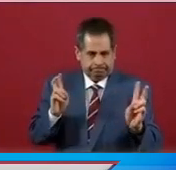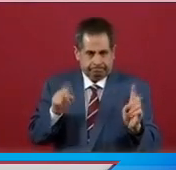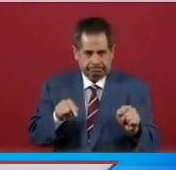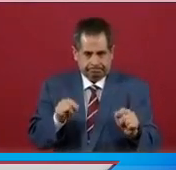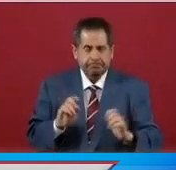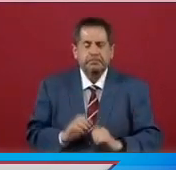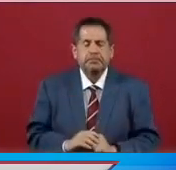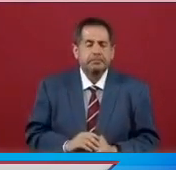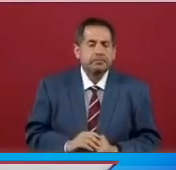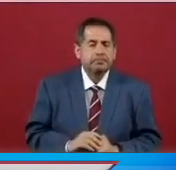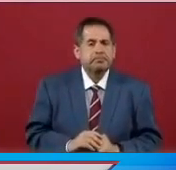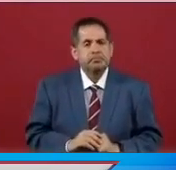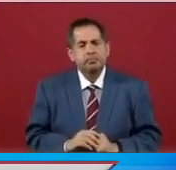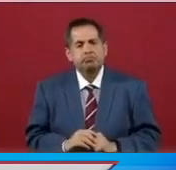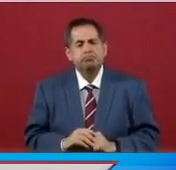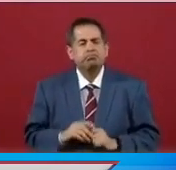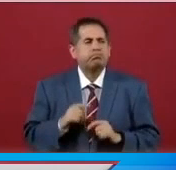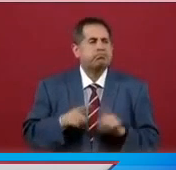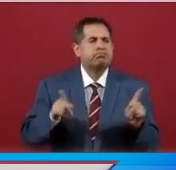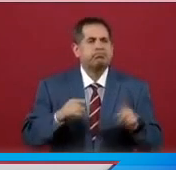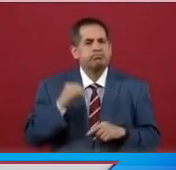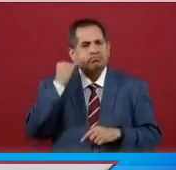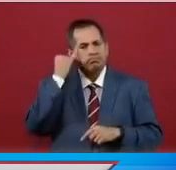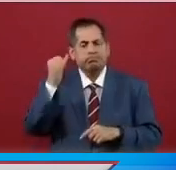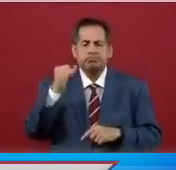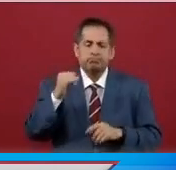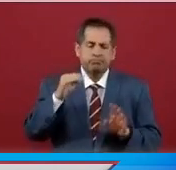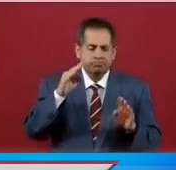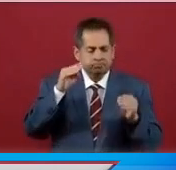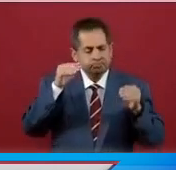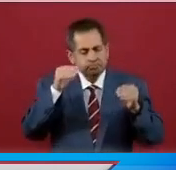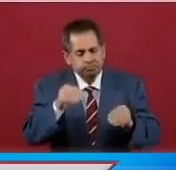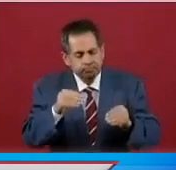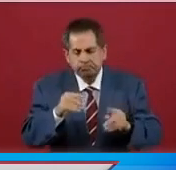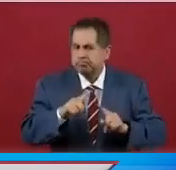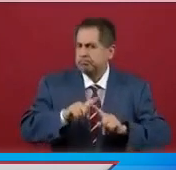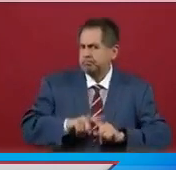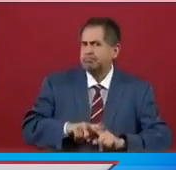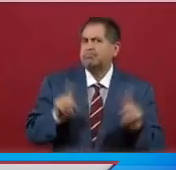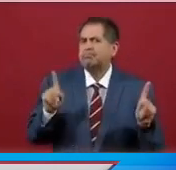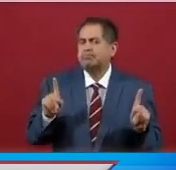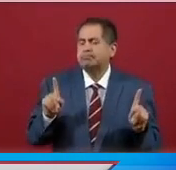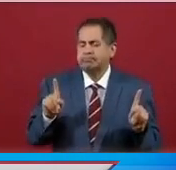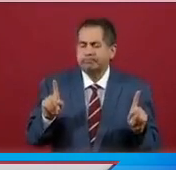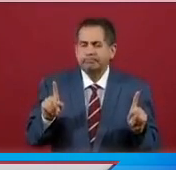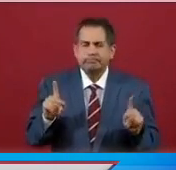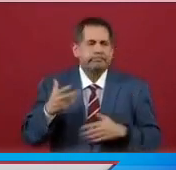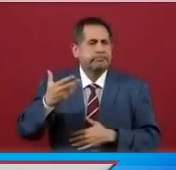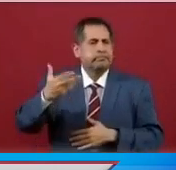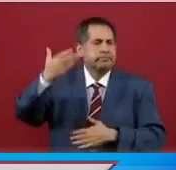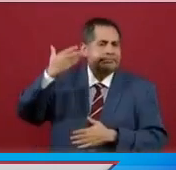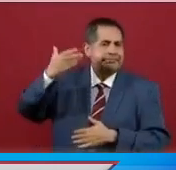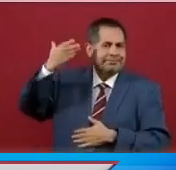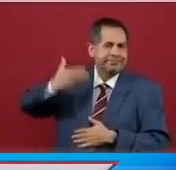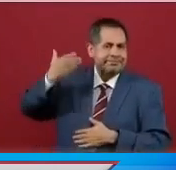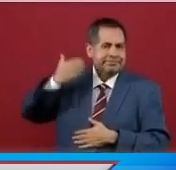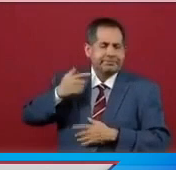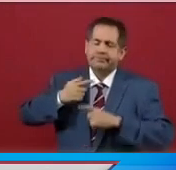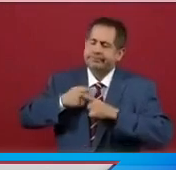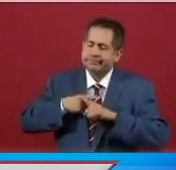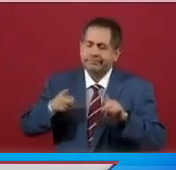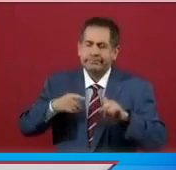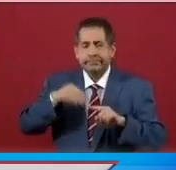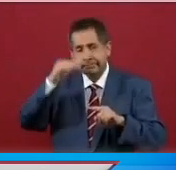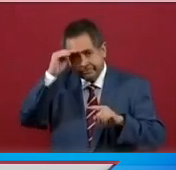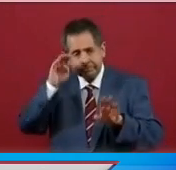México para atender el fenómeno migratorio desde su origen. El interés es que los mexicanos cumplan con el sueño de estar con sus familias y en su